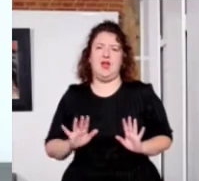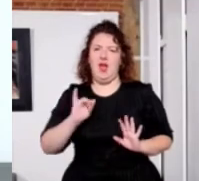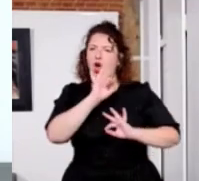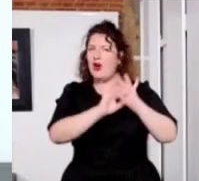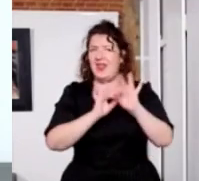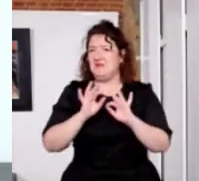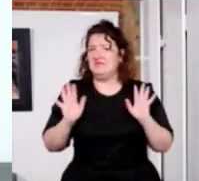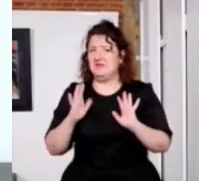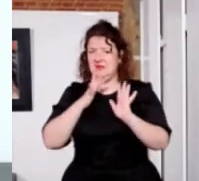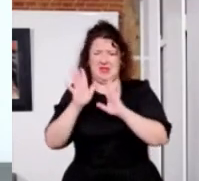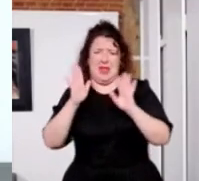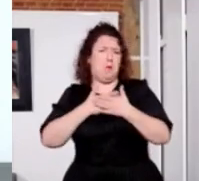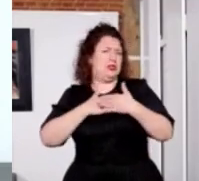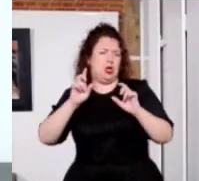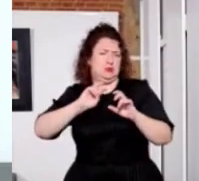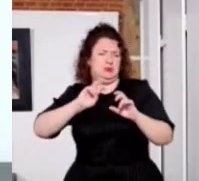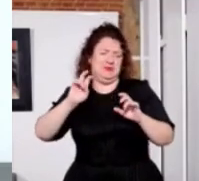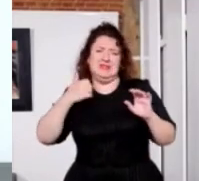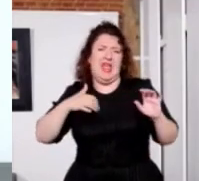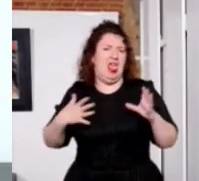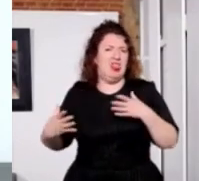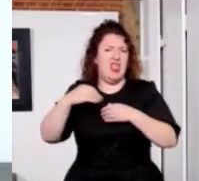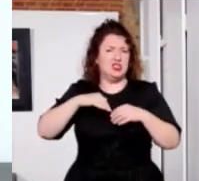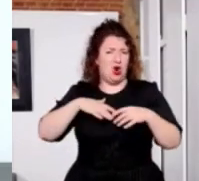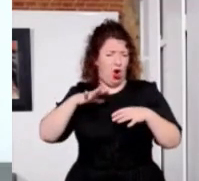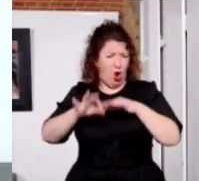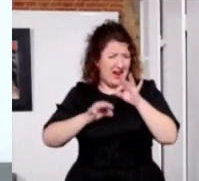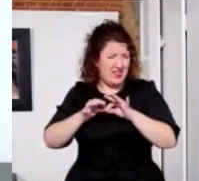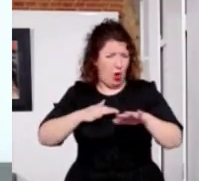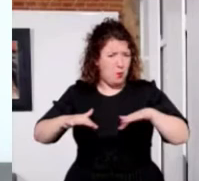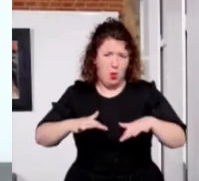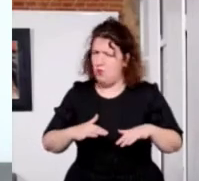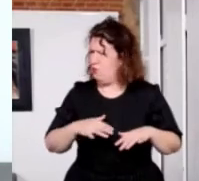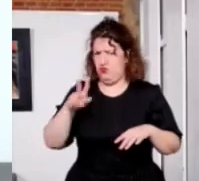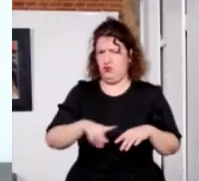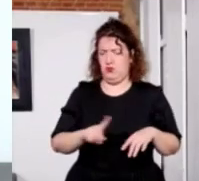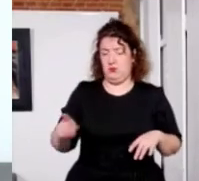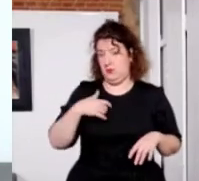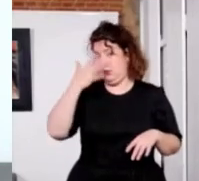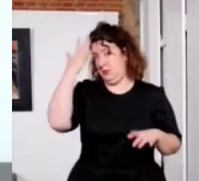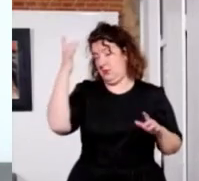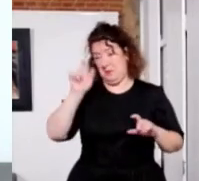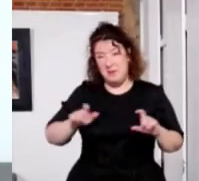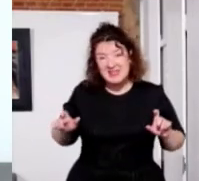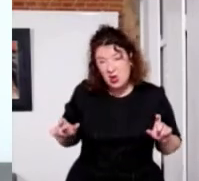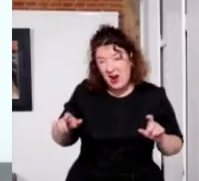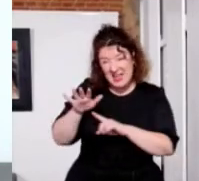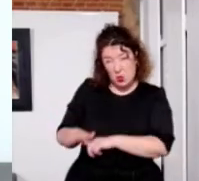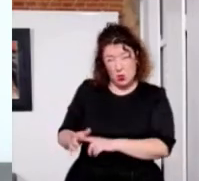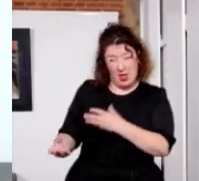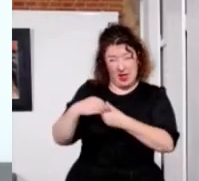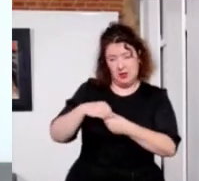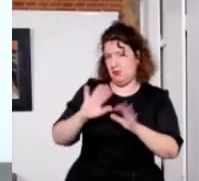ni siquiera el voluntariado, forma parte activa de la organización. Imaginaros ya las personas en exclusión.